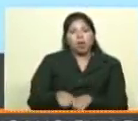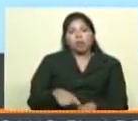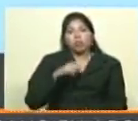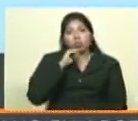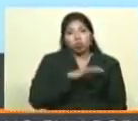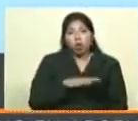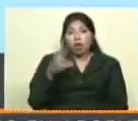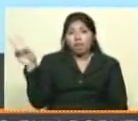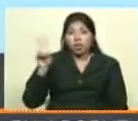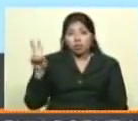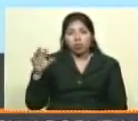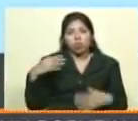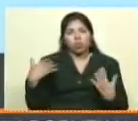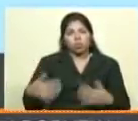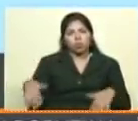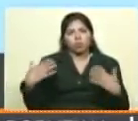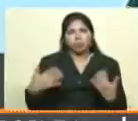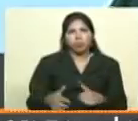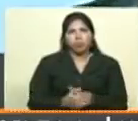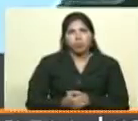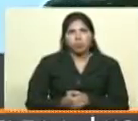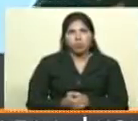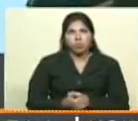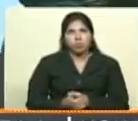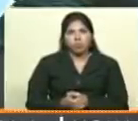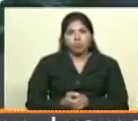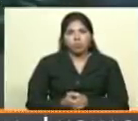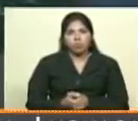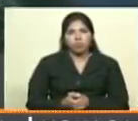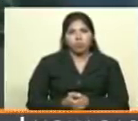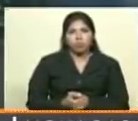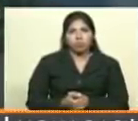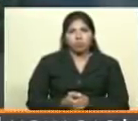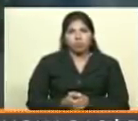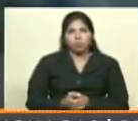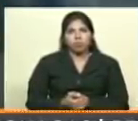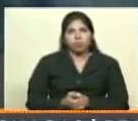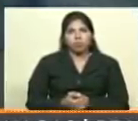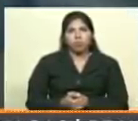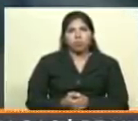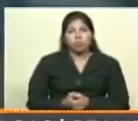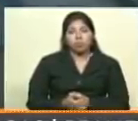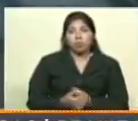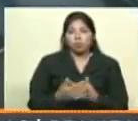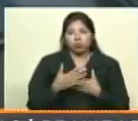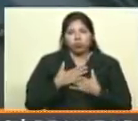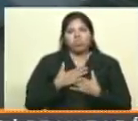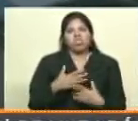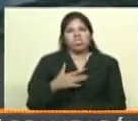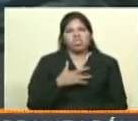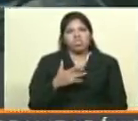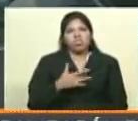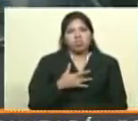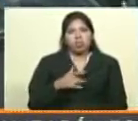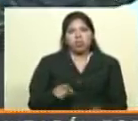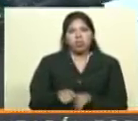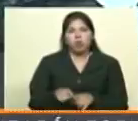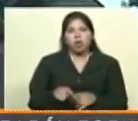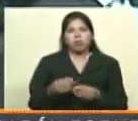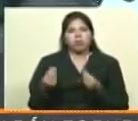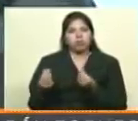de nuestra amada patria, a lo largo de los siglos. uno siente la presencia del